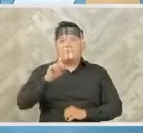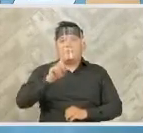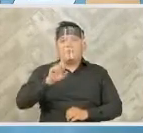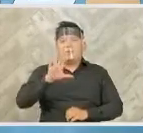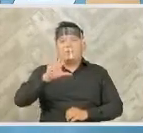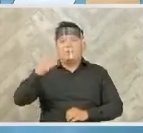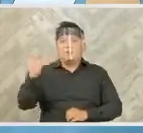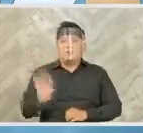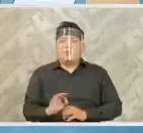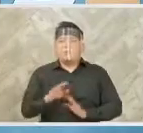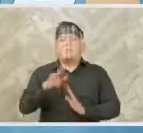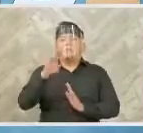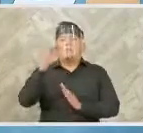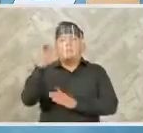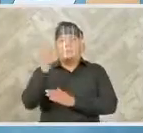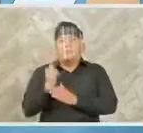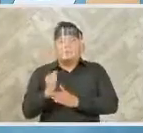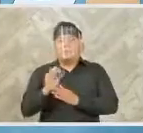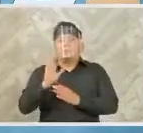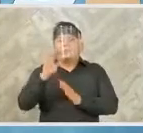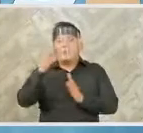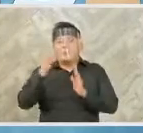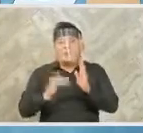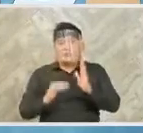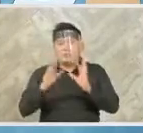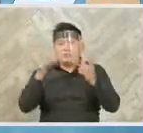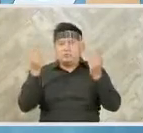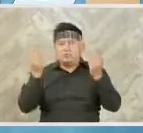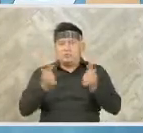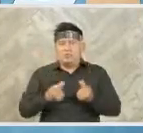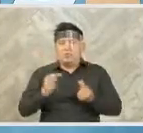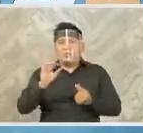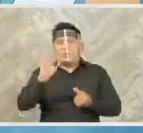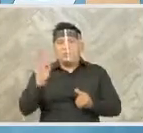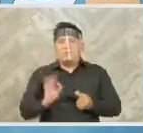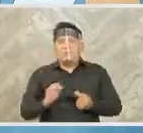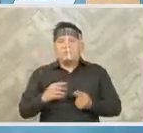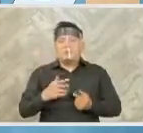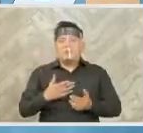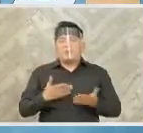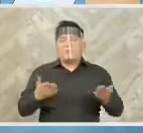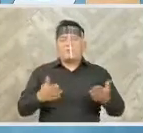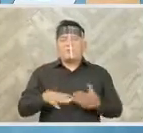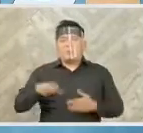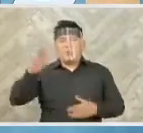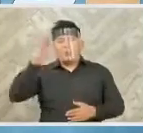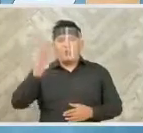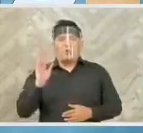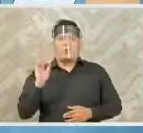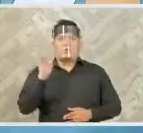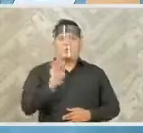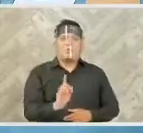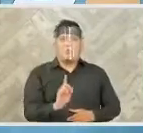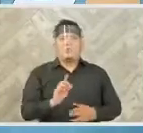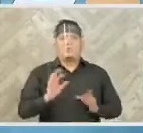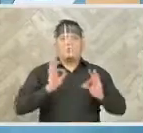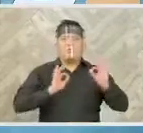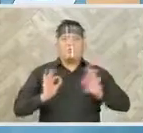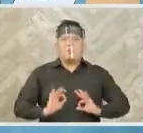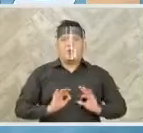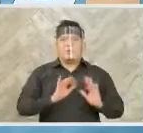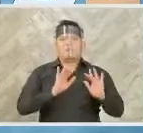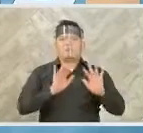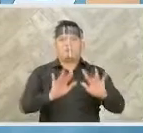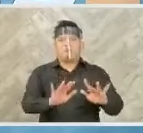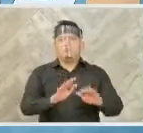delitos en ese sector. Esa es la estrategia, la intervención, no solamente presencia de policía, presencia de ejército, que por supuesto se hizo y que